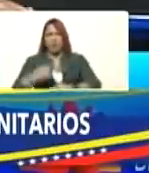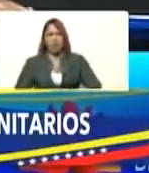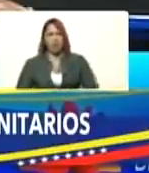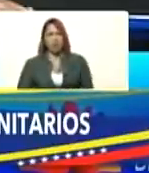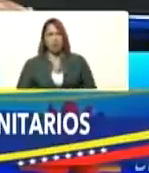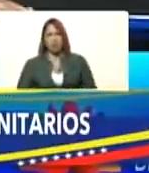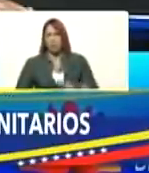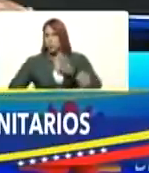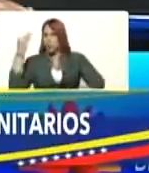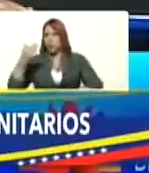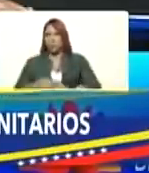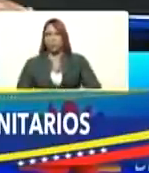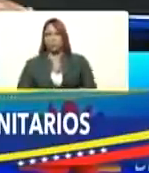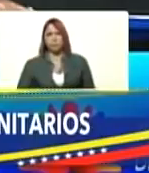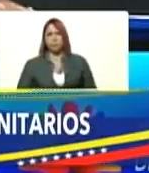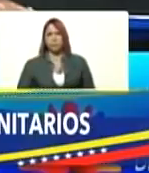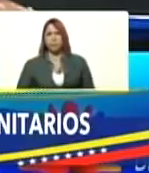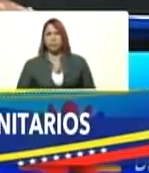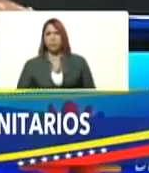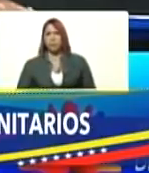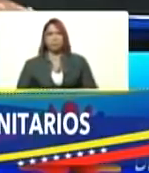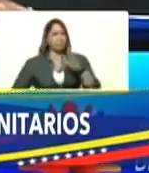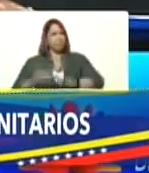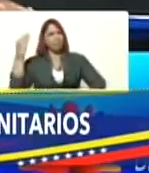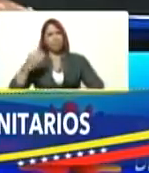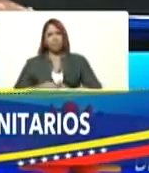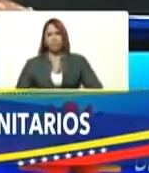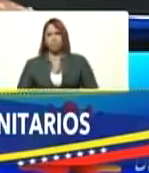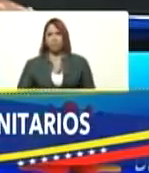¡pa' afuera! ¡Se va de aquí! ¡Pa' afuera!